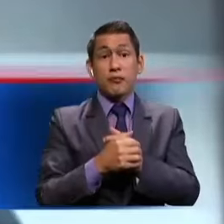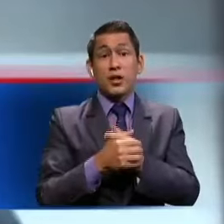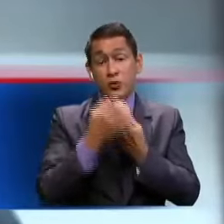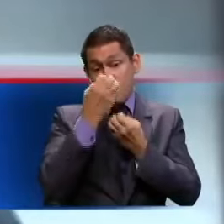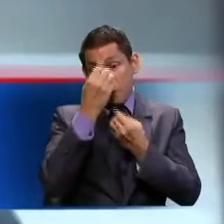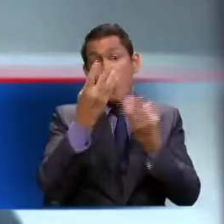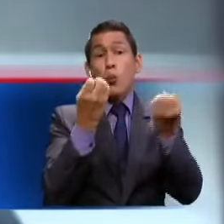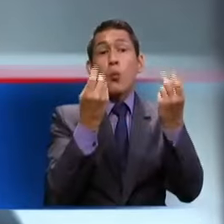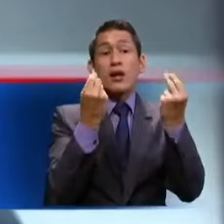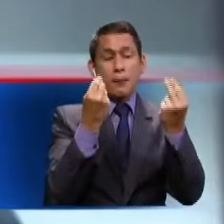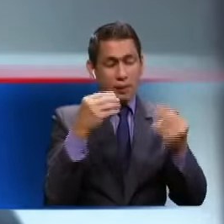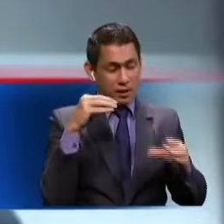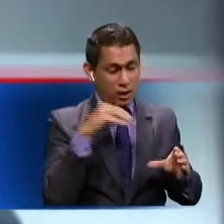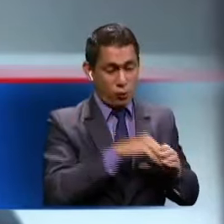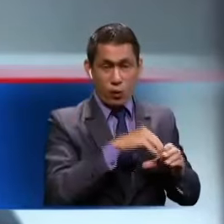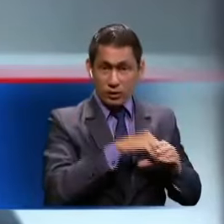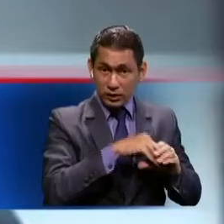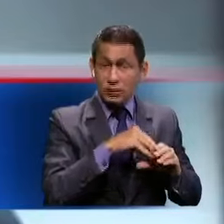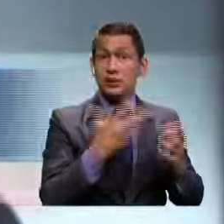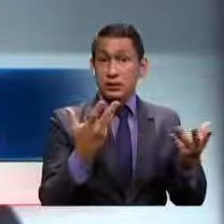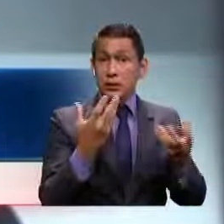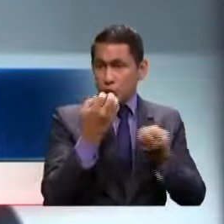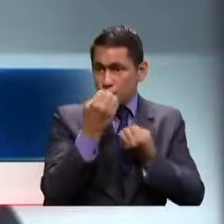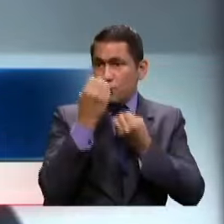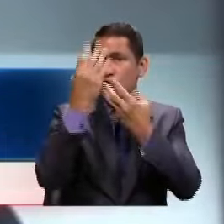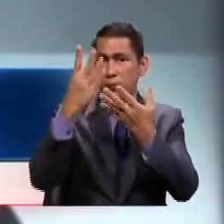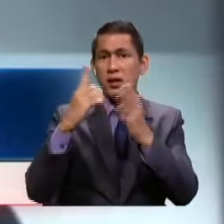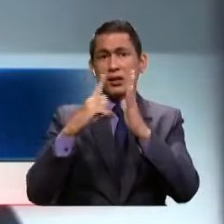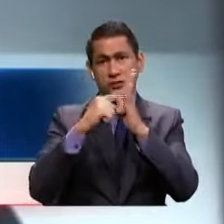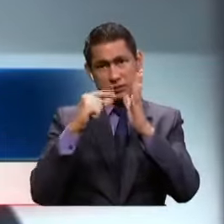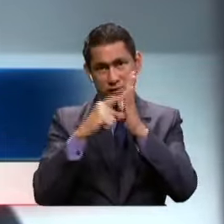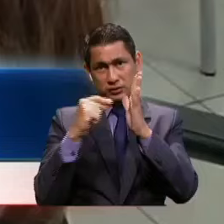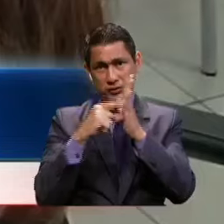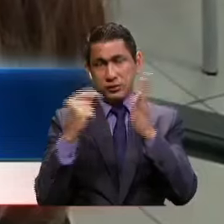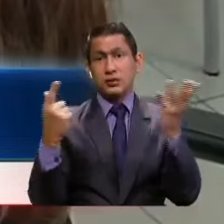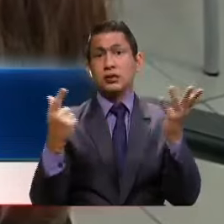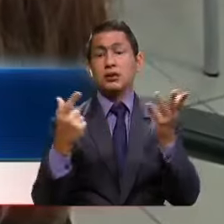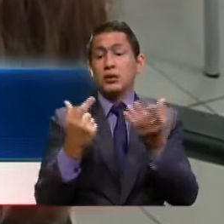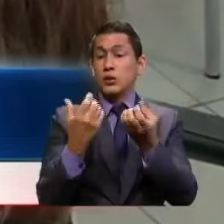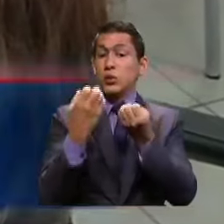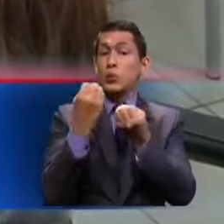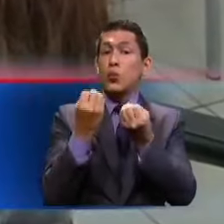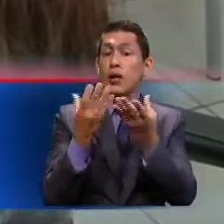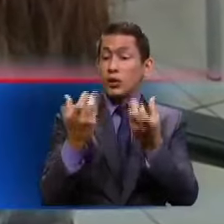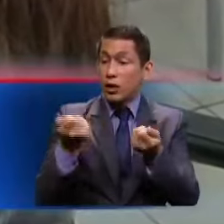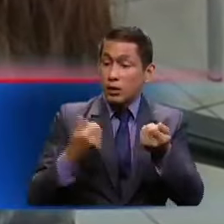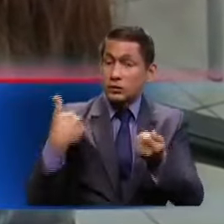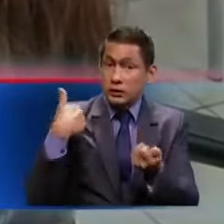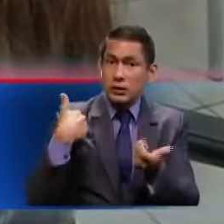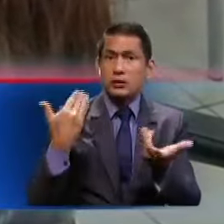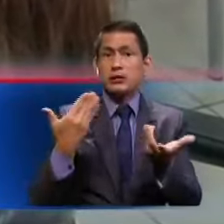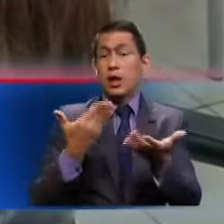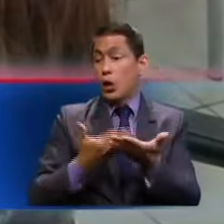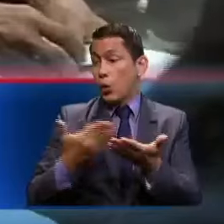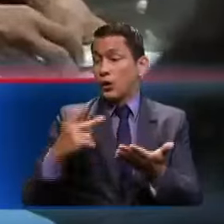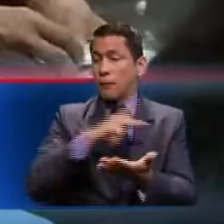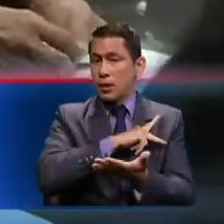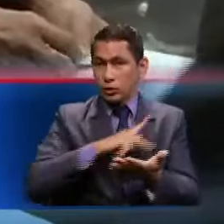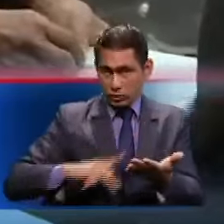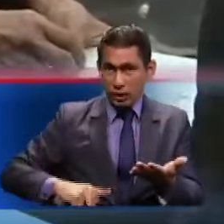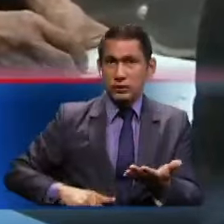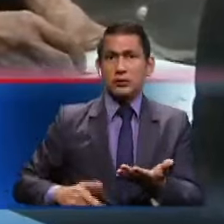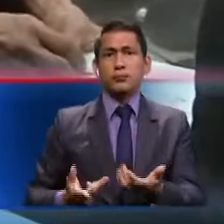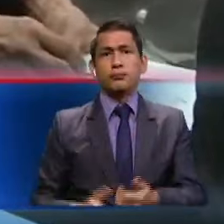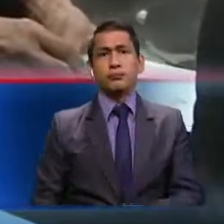inmuebles, títulos, valores, que pueden ser, por ejemplo, acciones. Podemos hablar de vehículos. El valor para personas casadas o en unión de hecho se